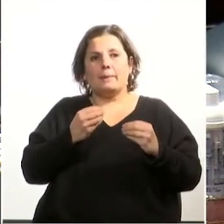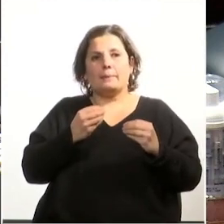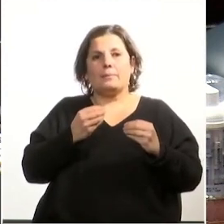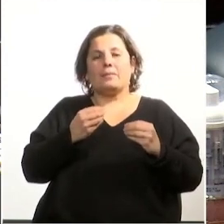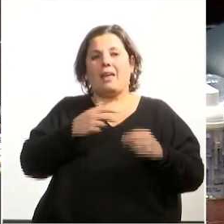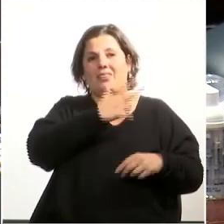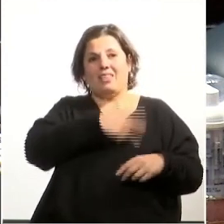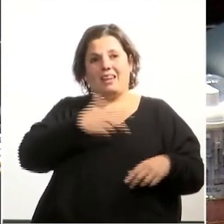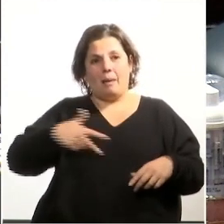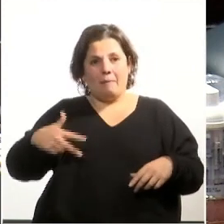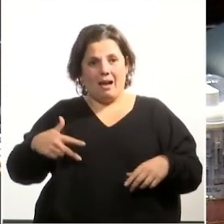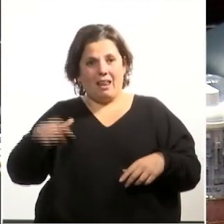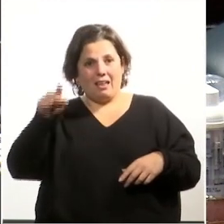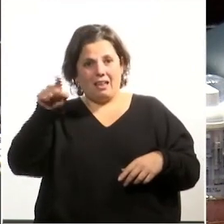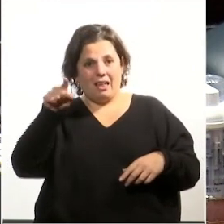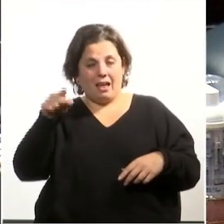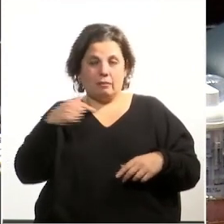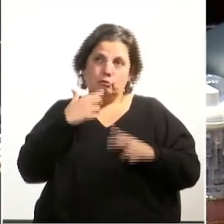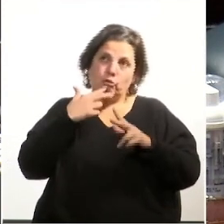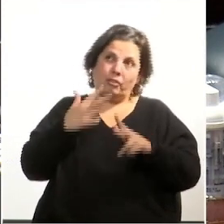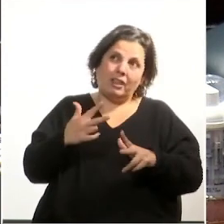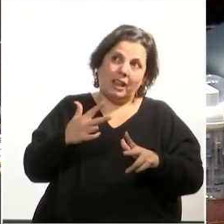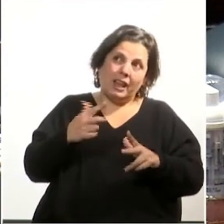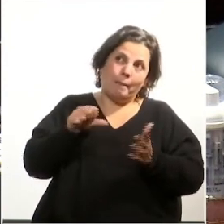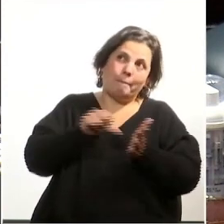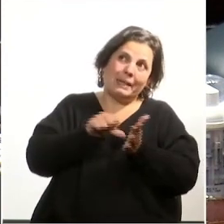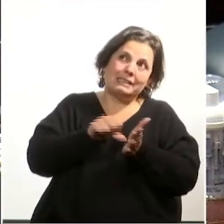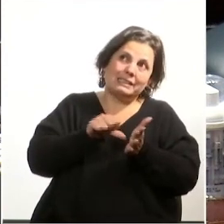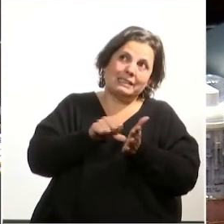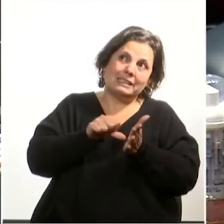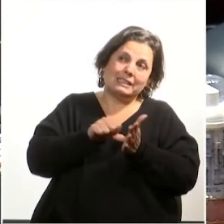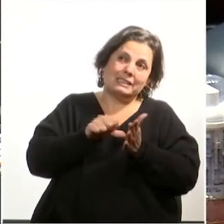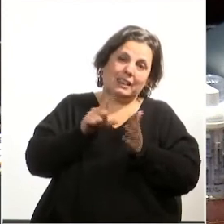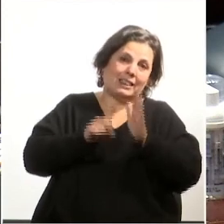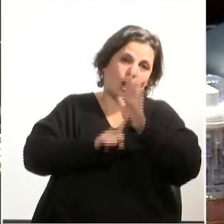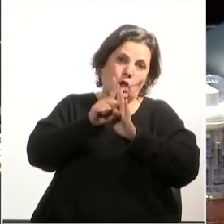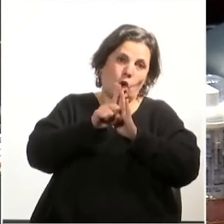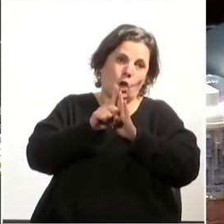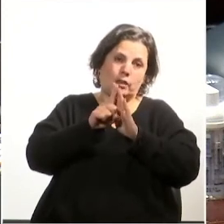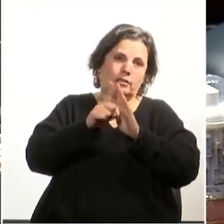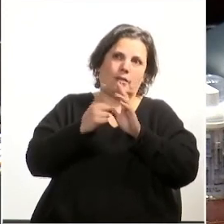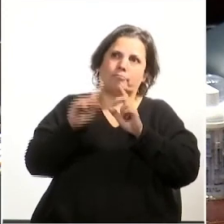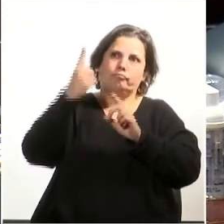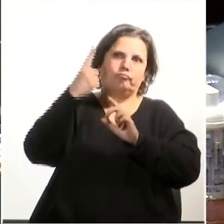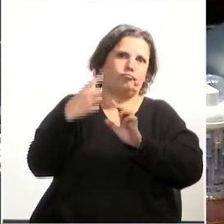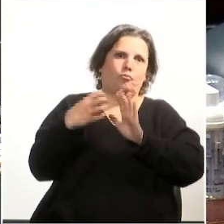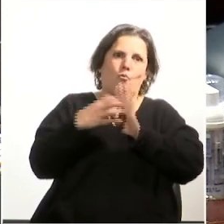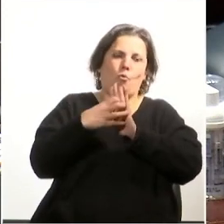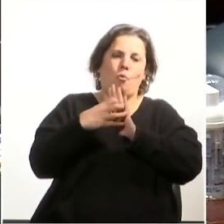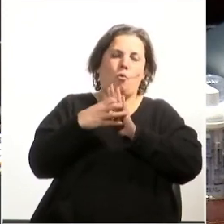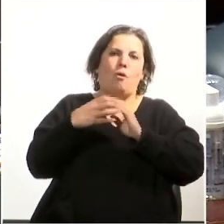Que Dinamarca, que yo diría que es uno de los países escandinavos insignia,